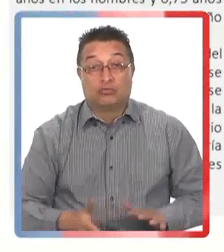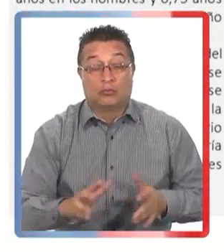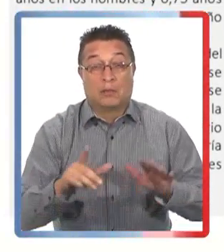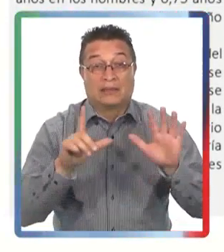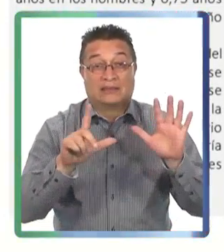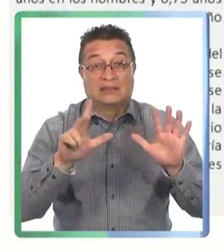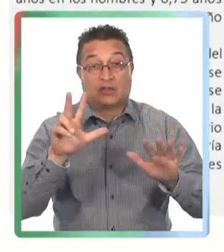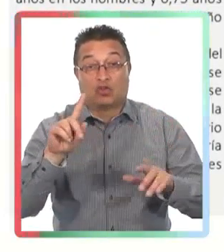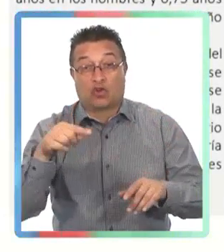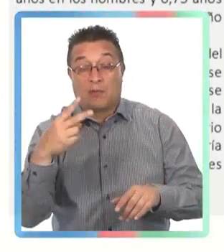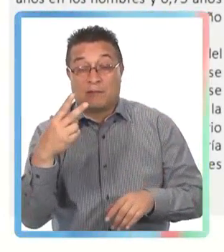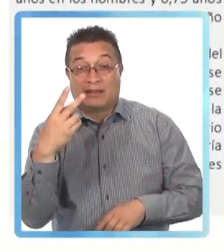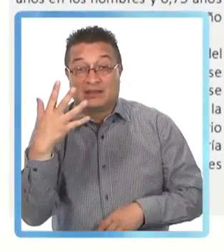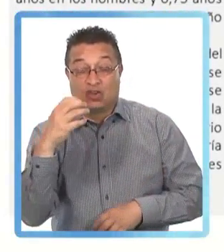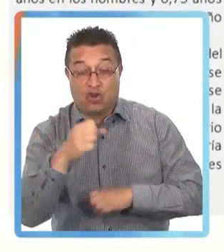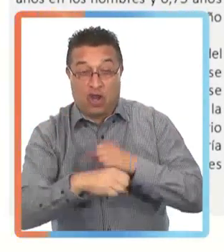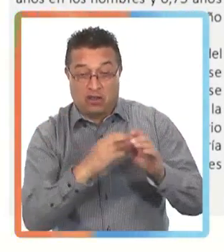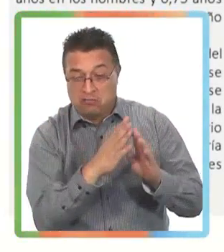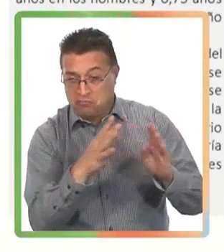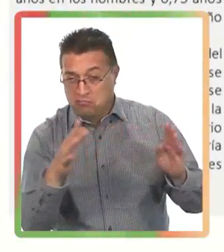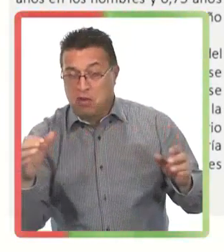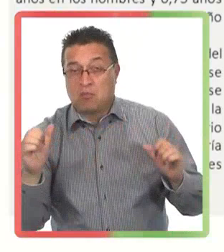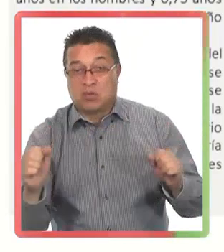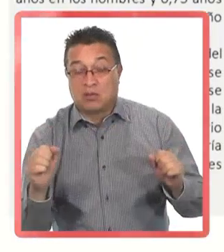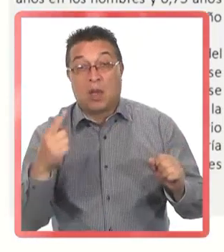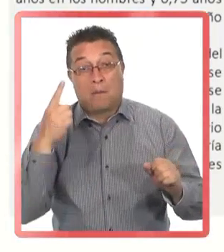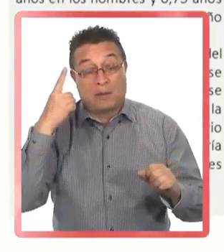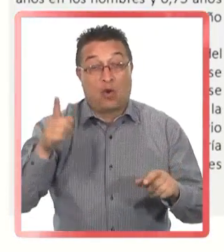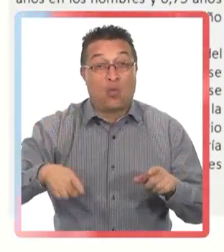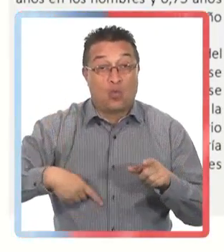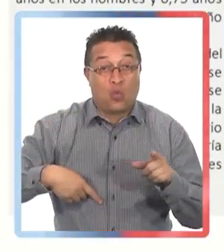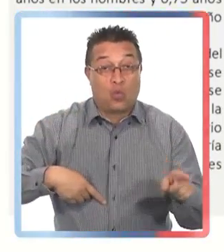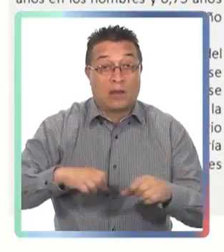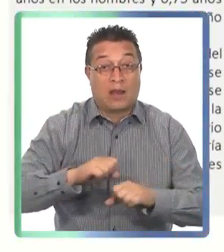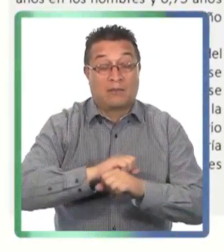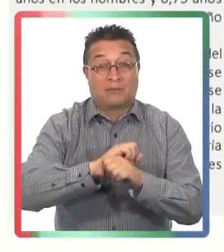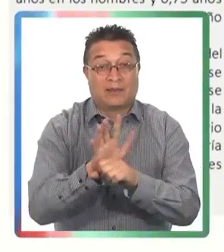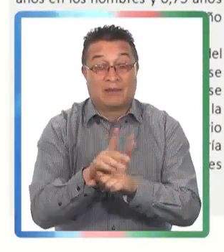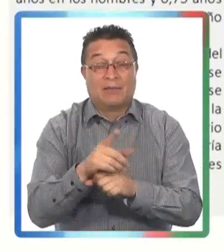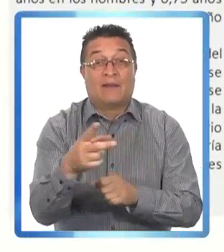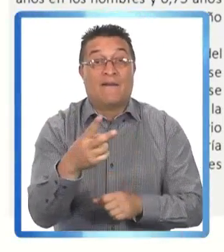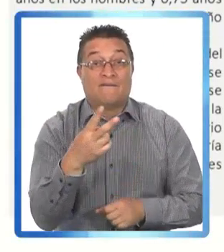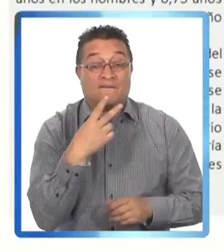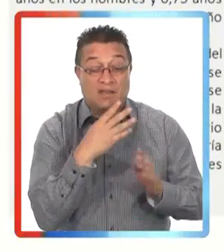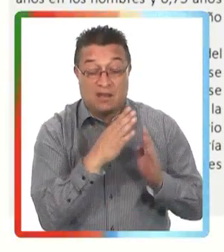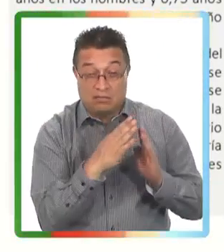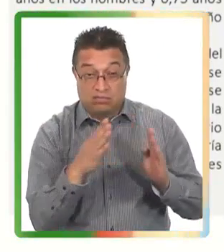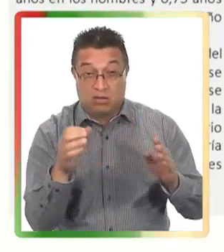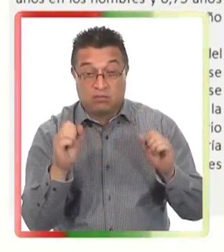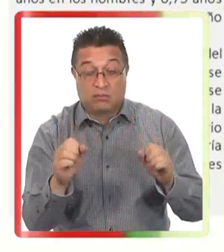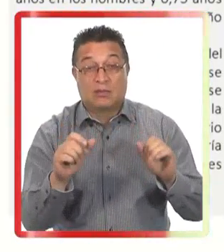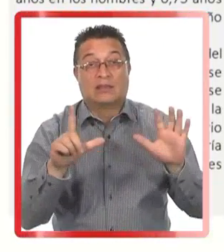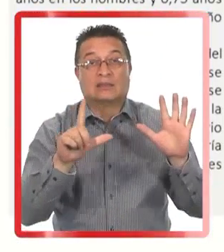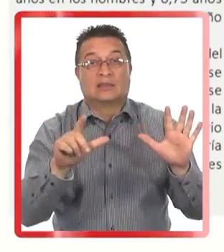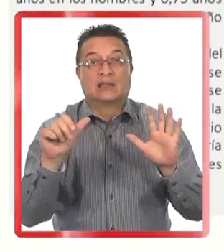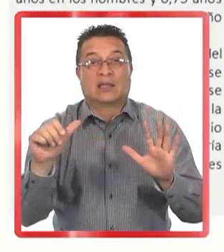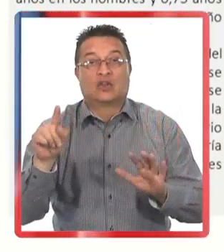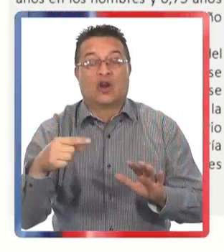fuese de 78,25 años, pero debido a la pandemia, la esperanza de vida solo alcanzó